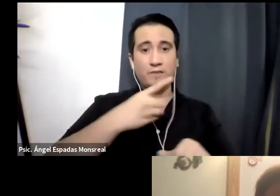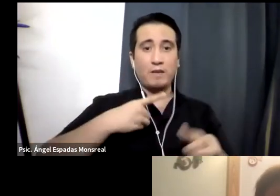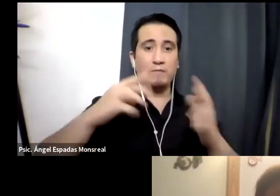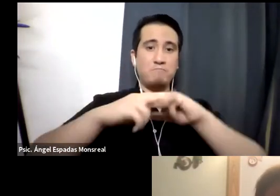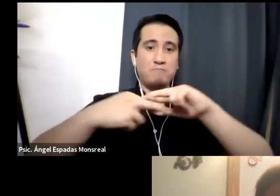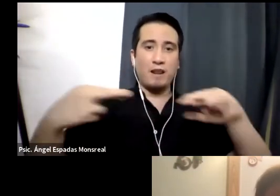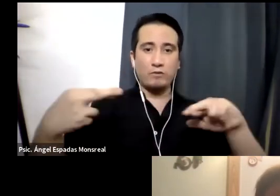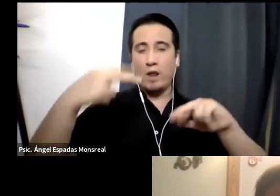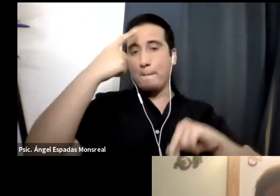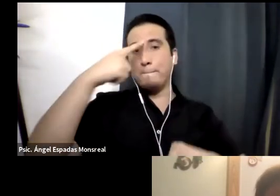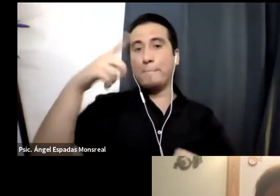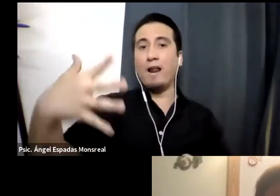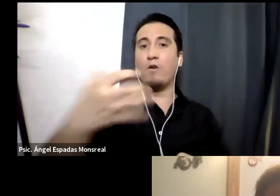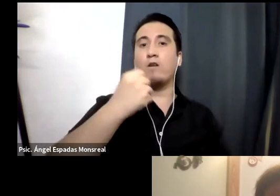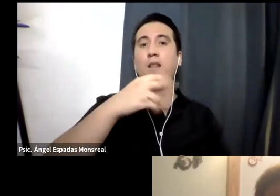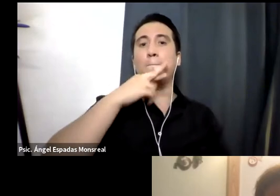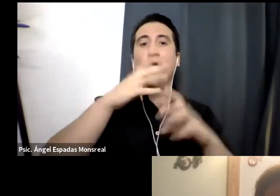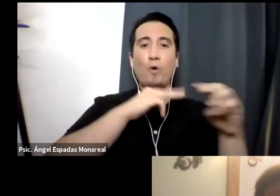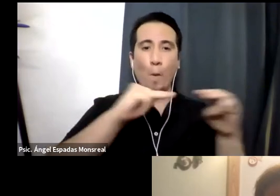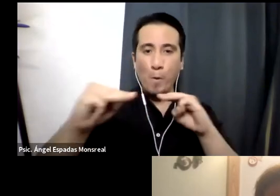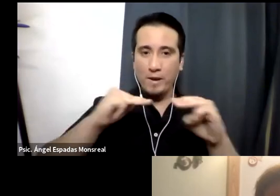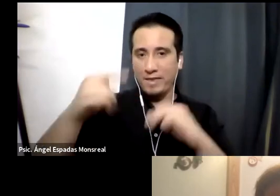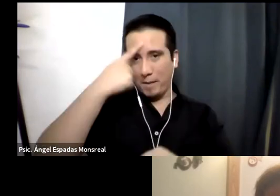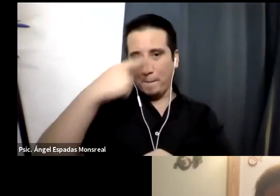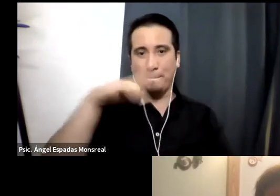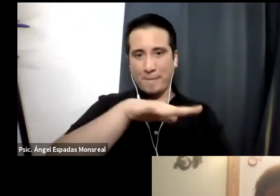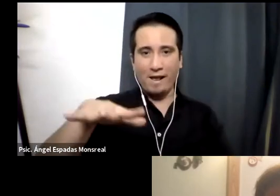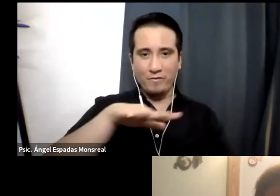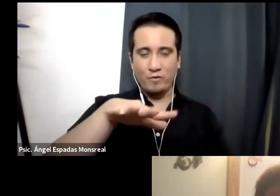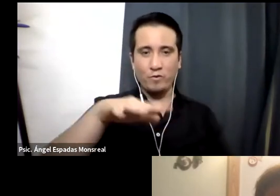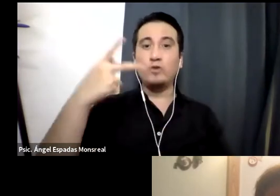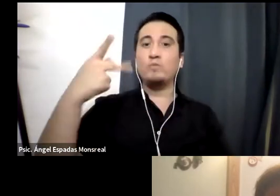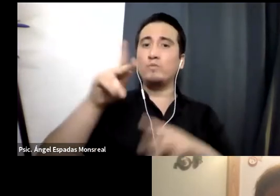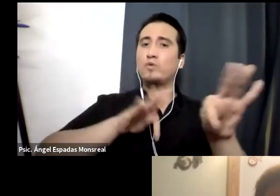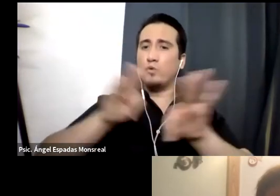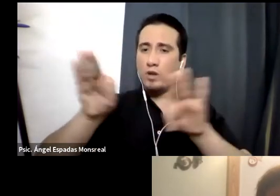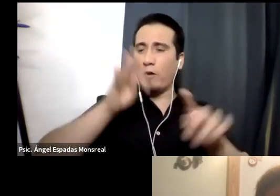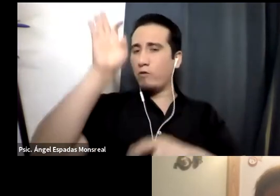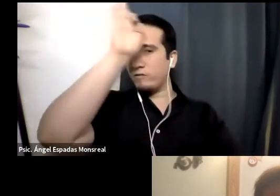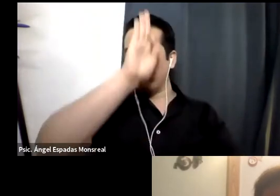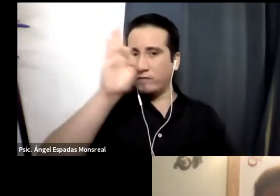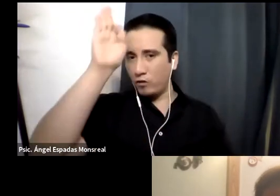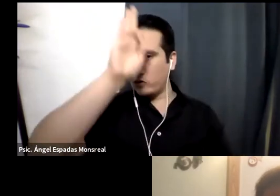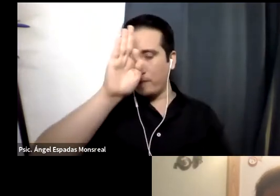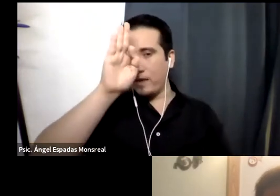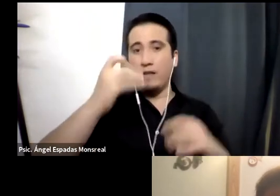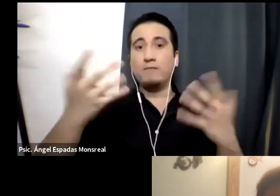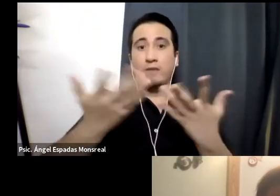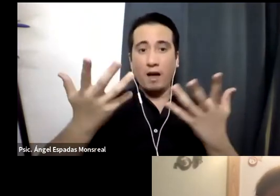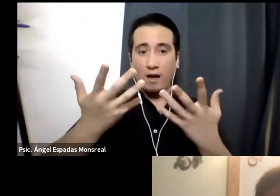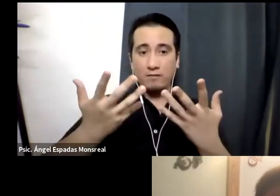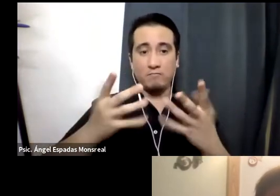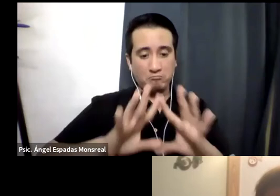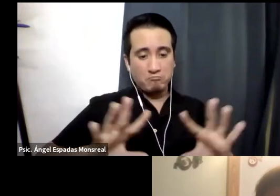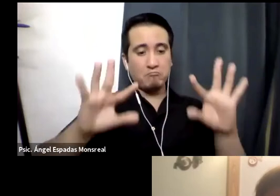sí para lograr una mejor movilidad para todos. Su trabajo se basa en una filosofía que hace hincapié